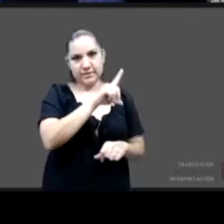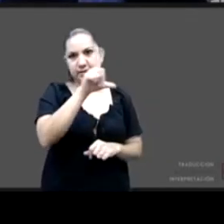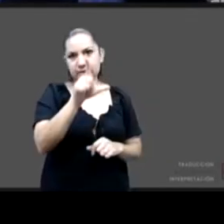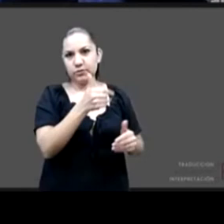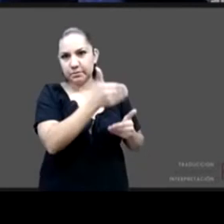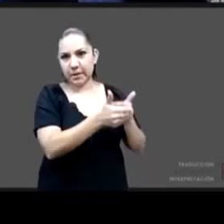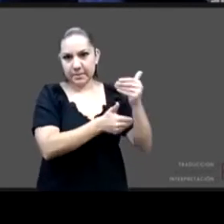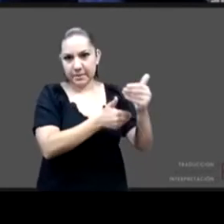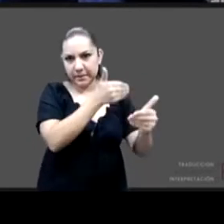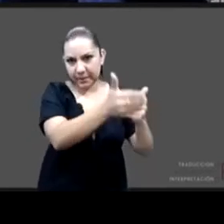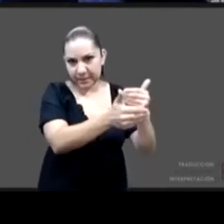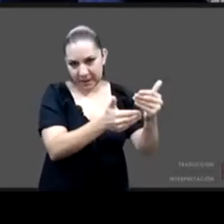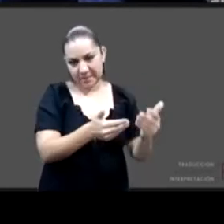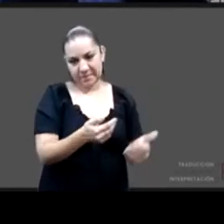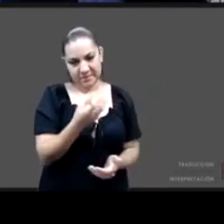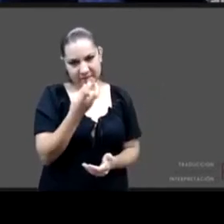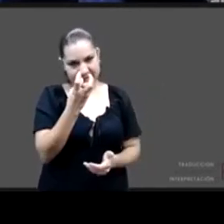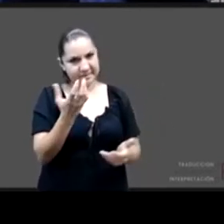Gracias.